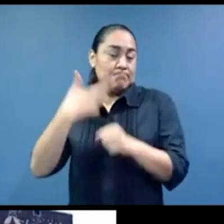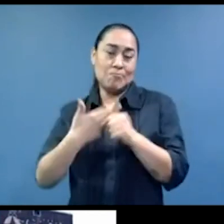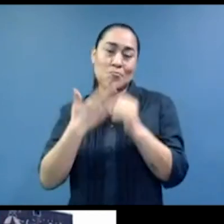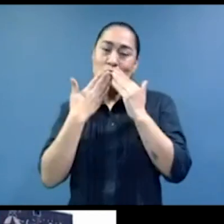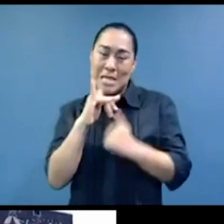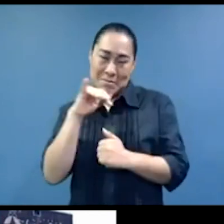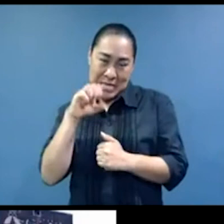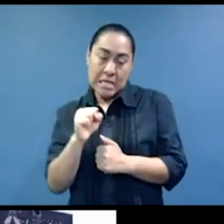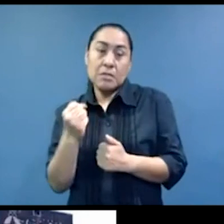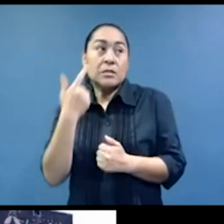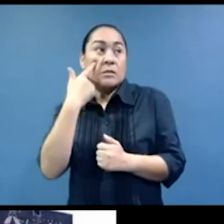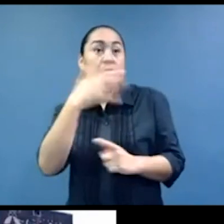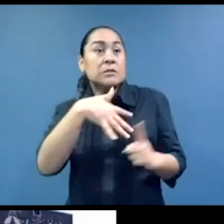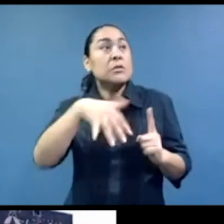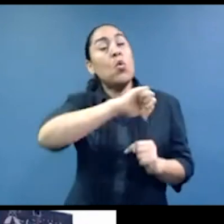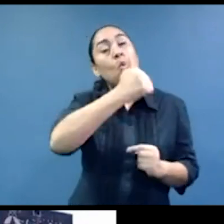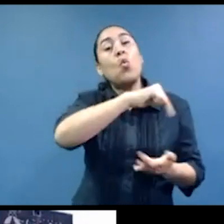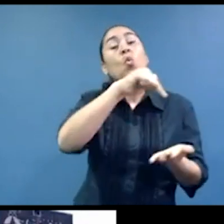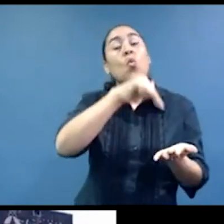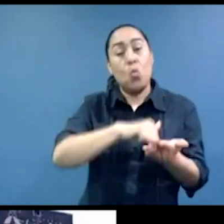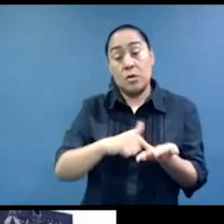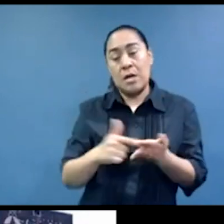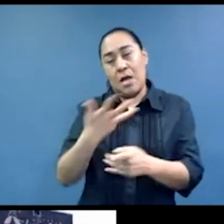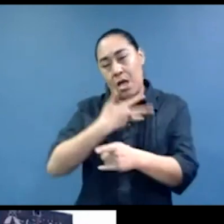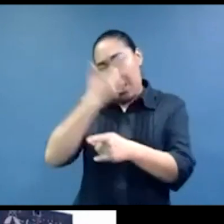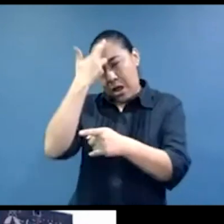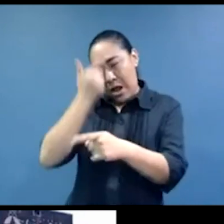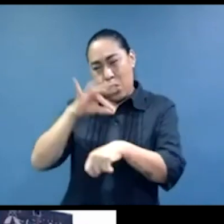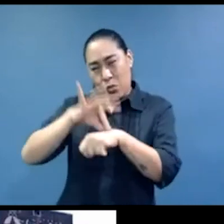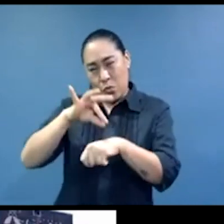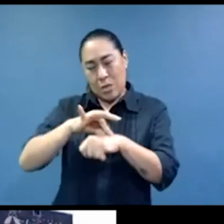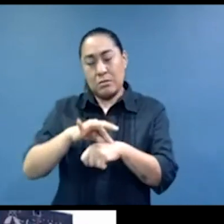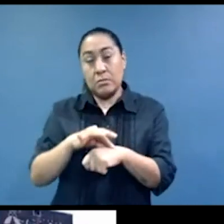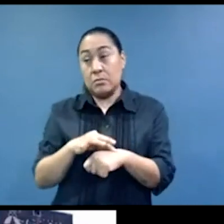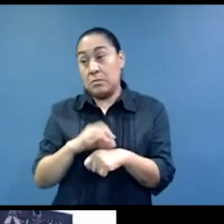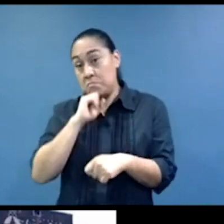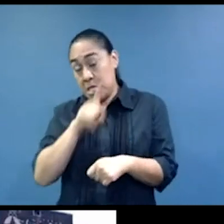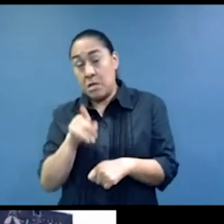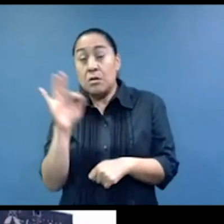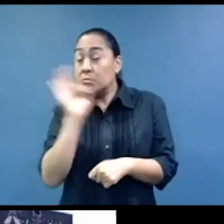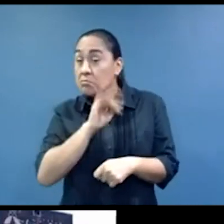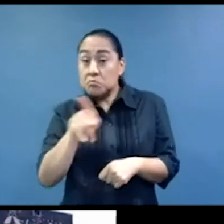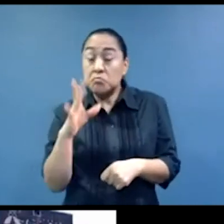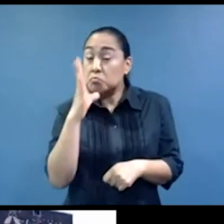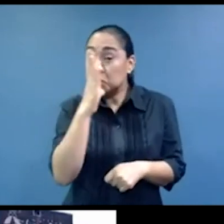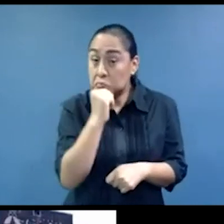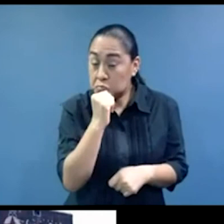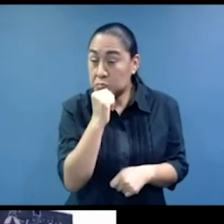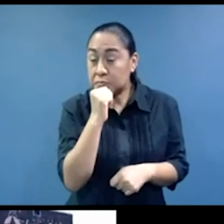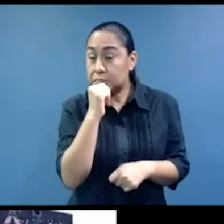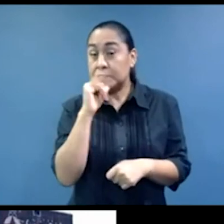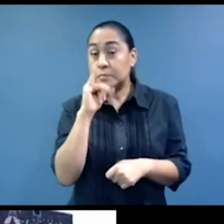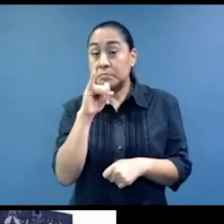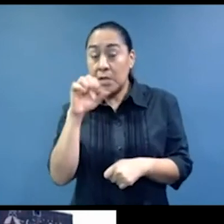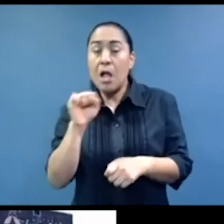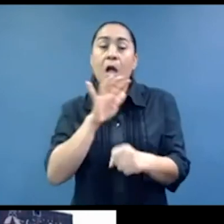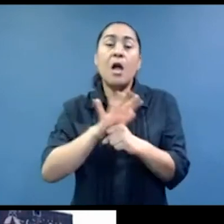pero me lo comentaba la doctora Verónica y tiene muchas razones, incluso ordena que en caso de no ser posible en el instituto se lleve a cabo a